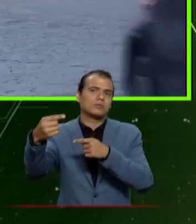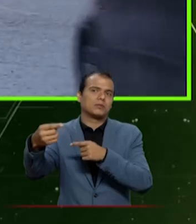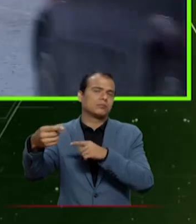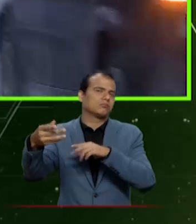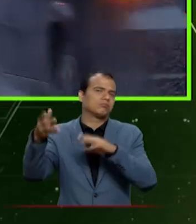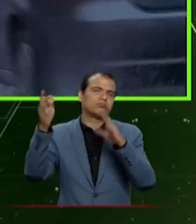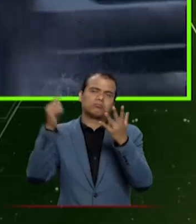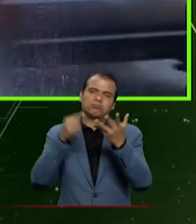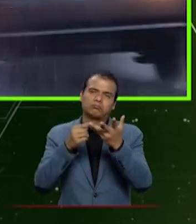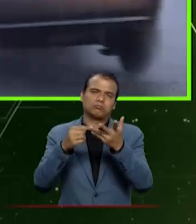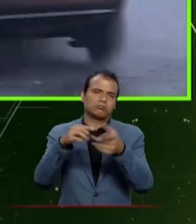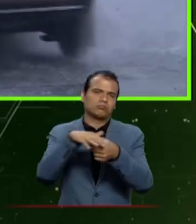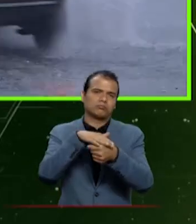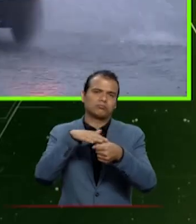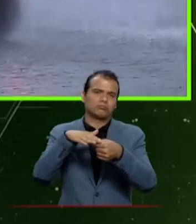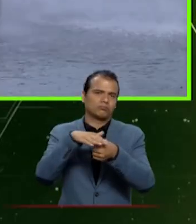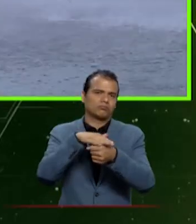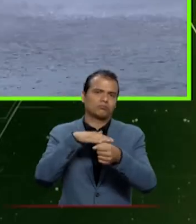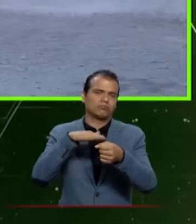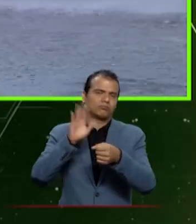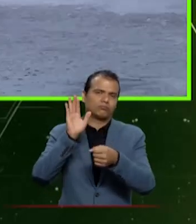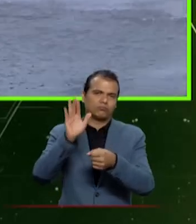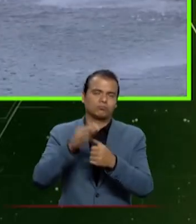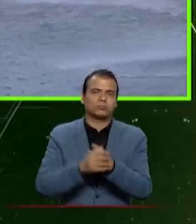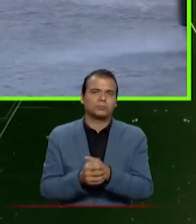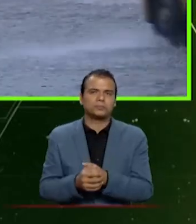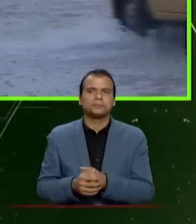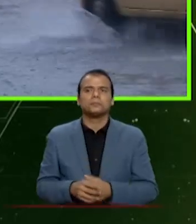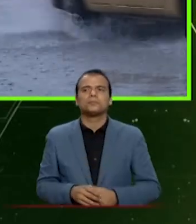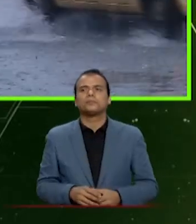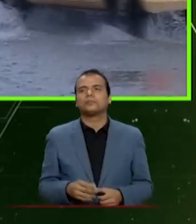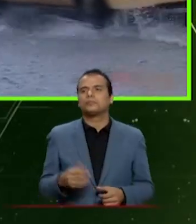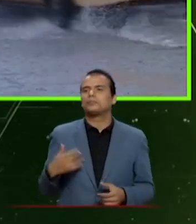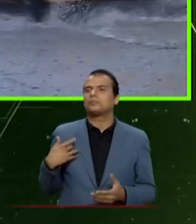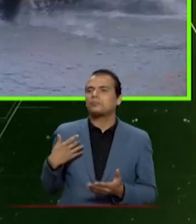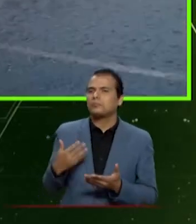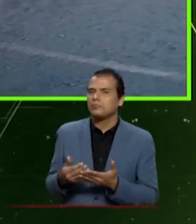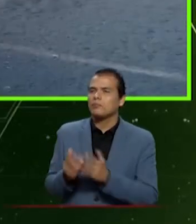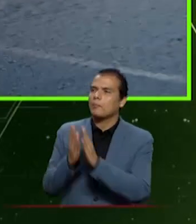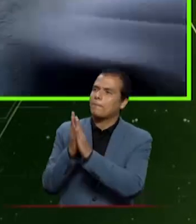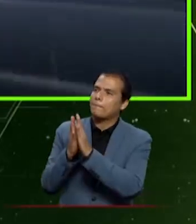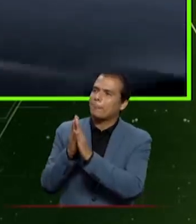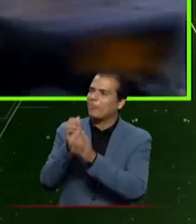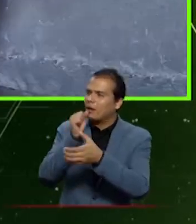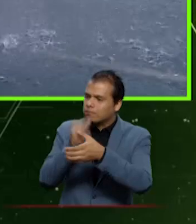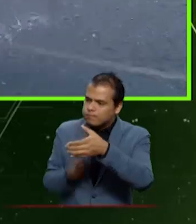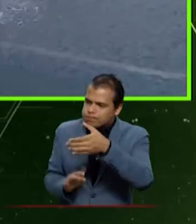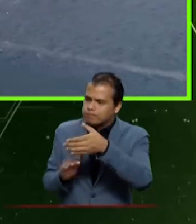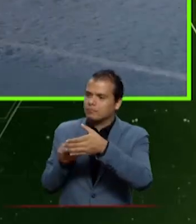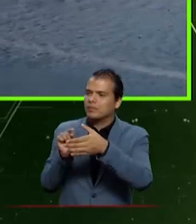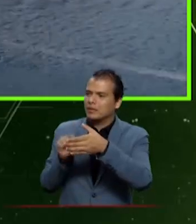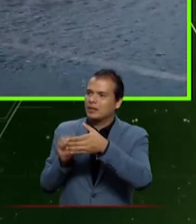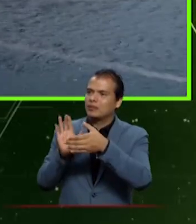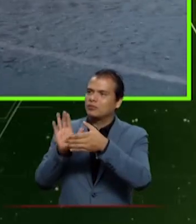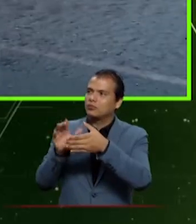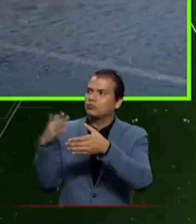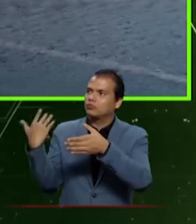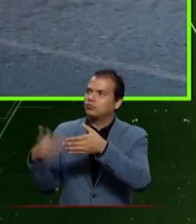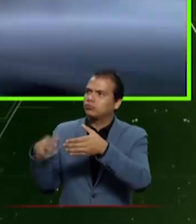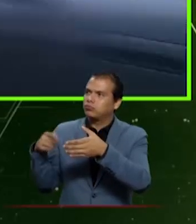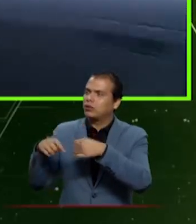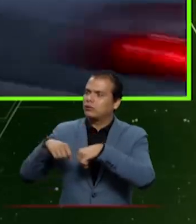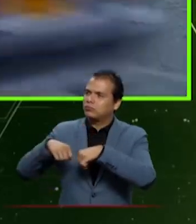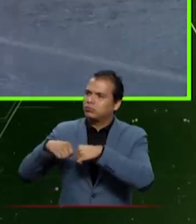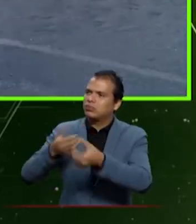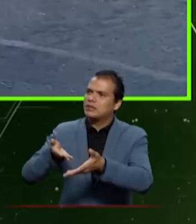que ya conocemos bueno ingeniero hemos hablado en las últimas mana sobre todo esa operación del embalse Y cómo nos ayudó a mitigar esa temporada